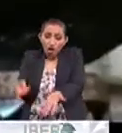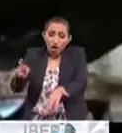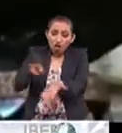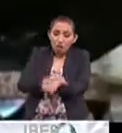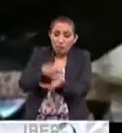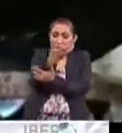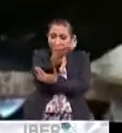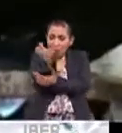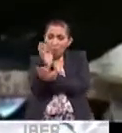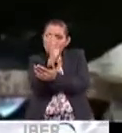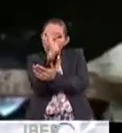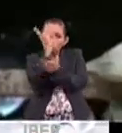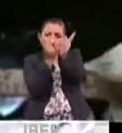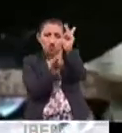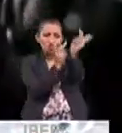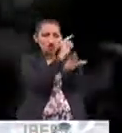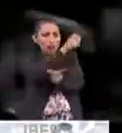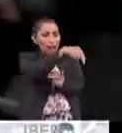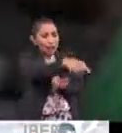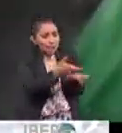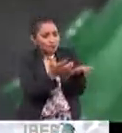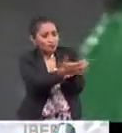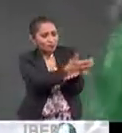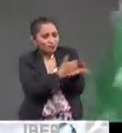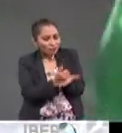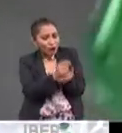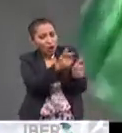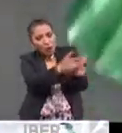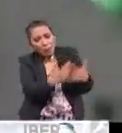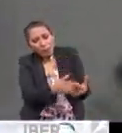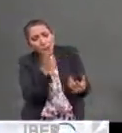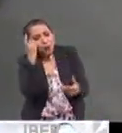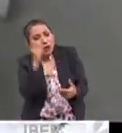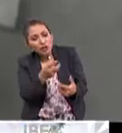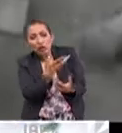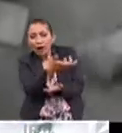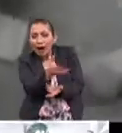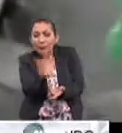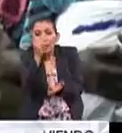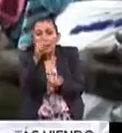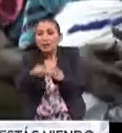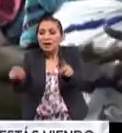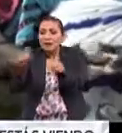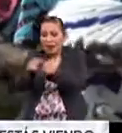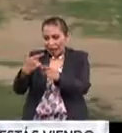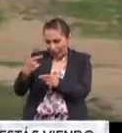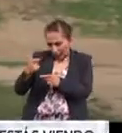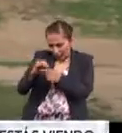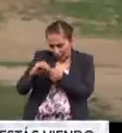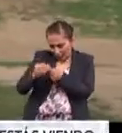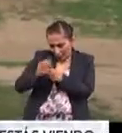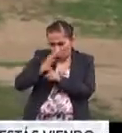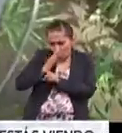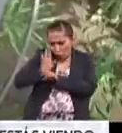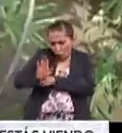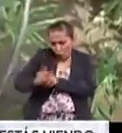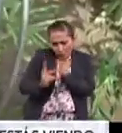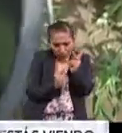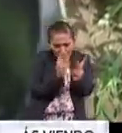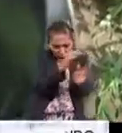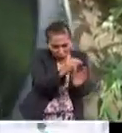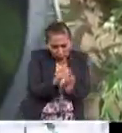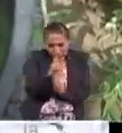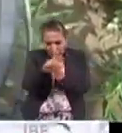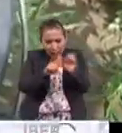productividad agrícola y los ingresos de los productores a pequeña escala, al igual que mantener la diversidad genética de las semillas, plantas cultivadas